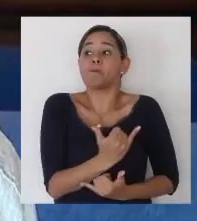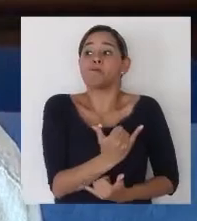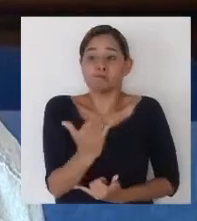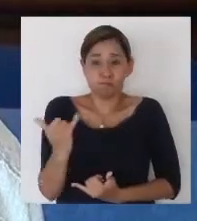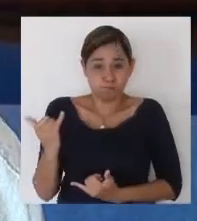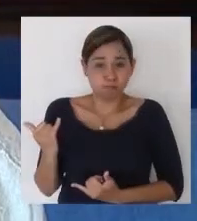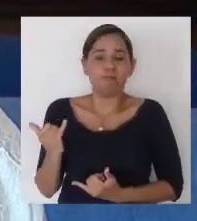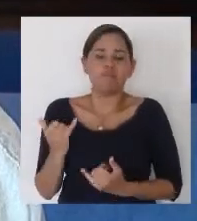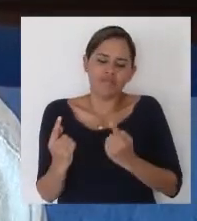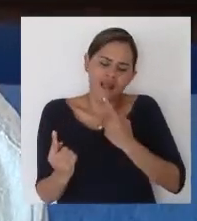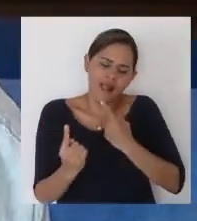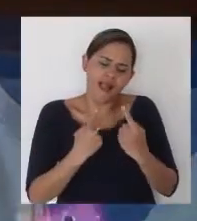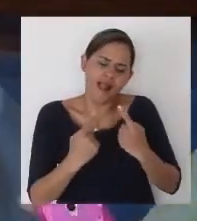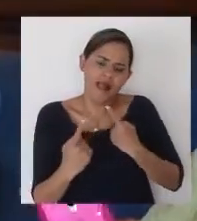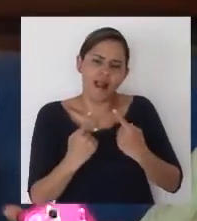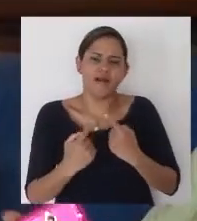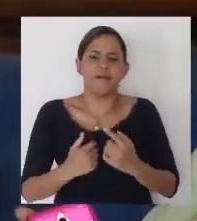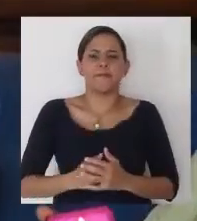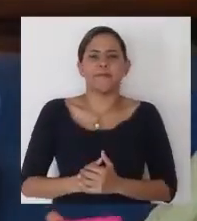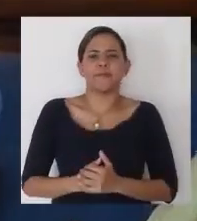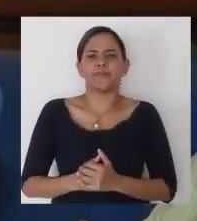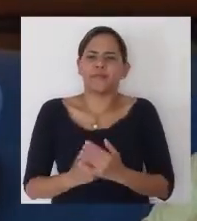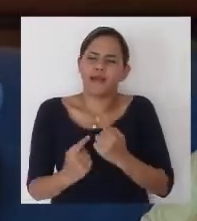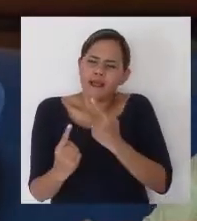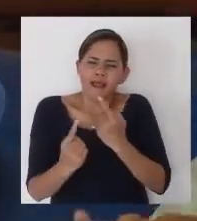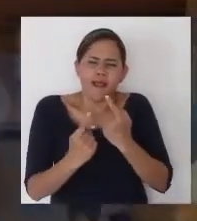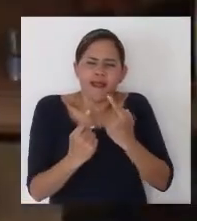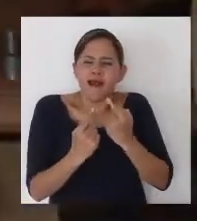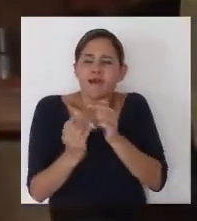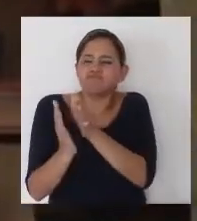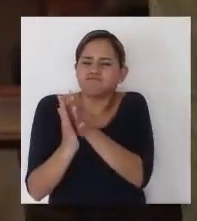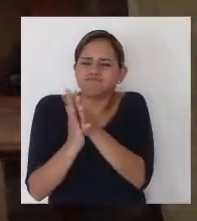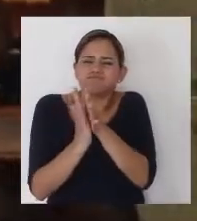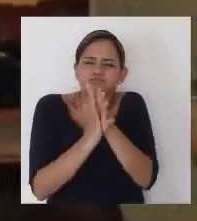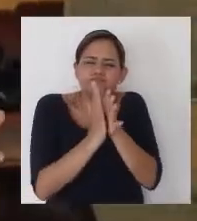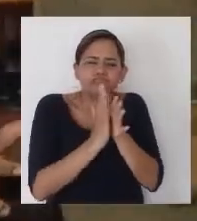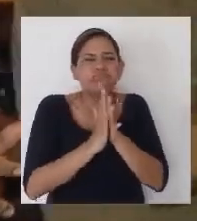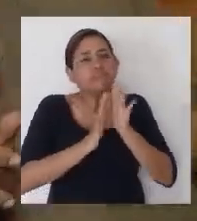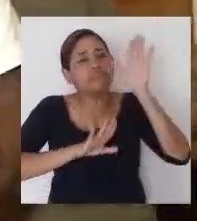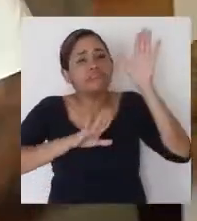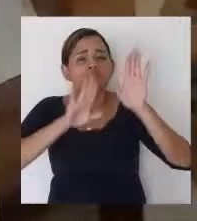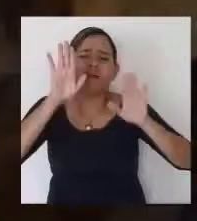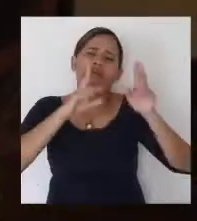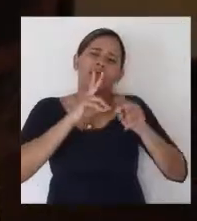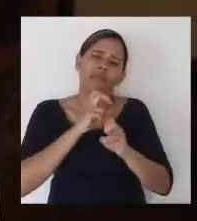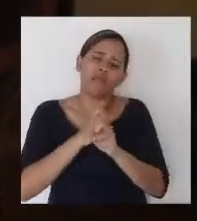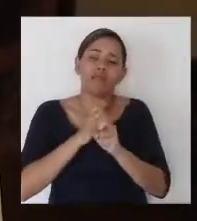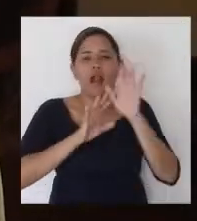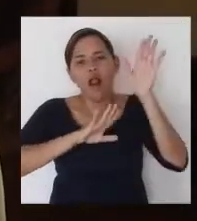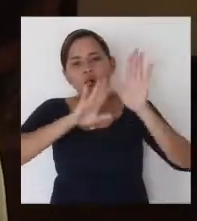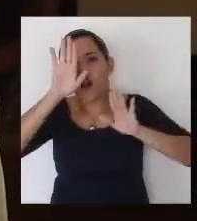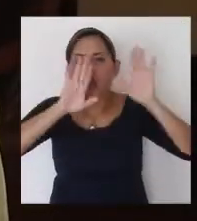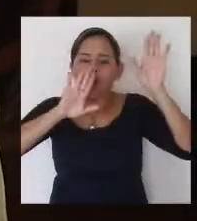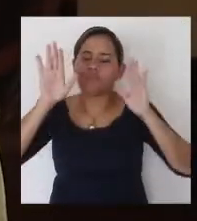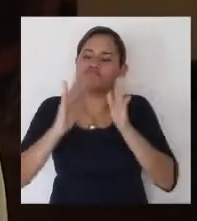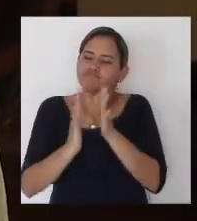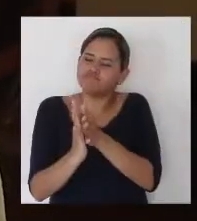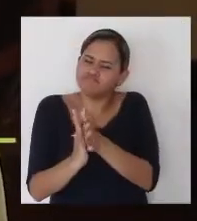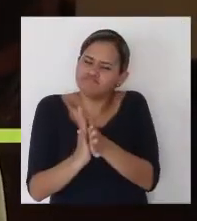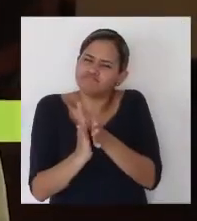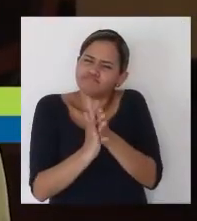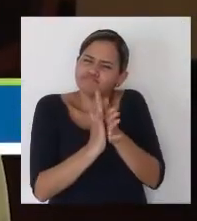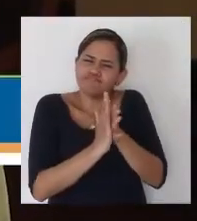campesino se llevó a cabo en la universidad del magdalena el encuentro de campesinos del caribe colombiano es una mirada del